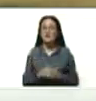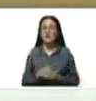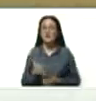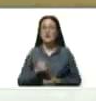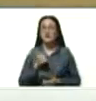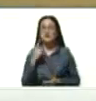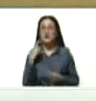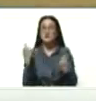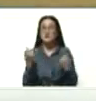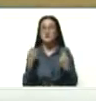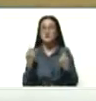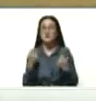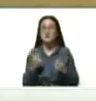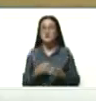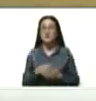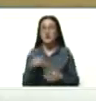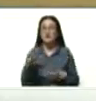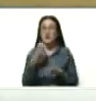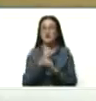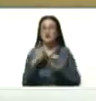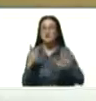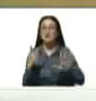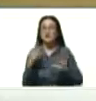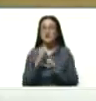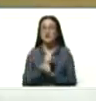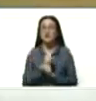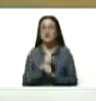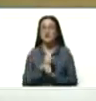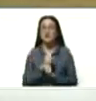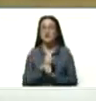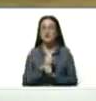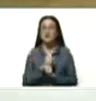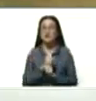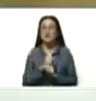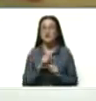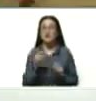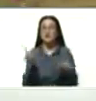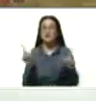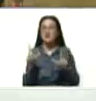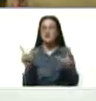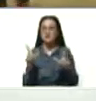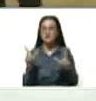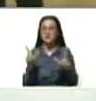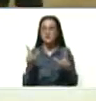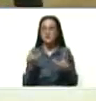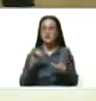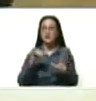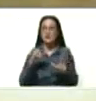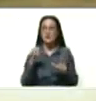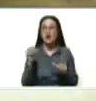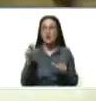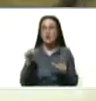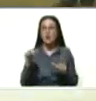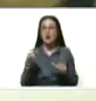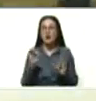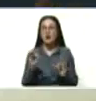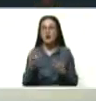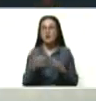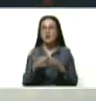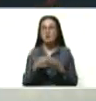una publicidad. Esta noche a las 7 de la noche, a través de nuestros canales, vamos a sacar el One One, ese con Crazy Design,